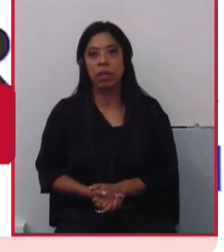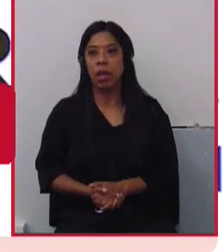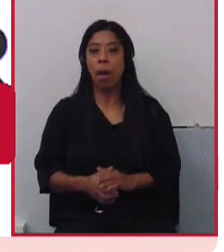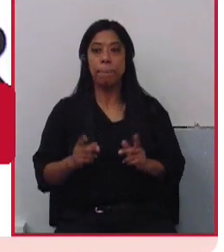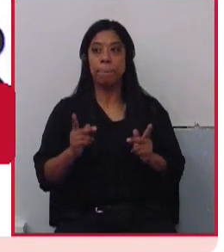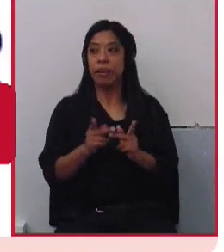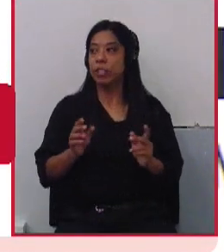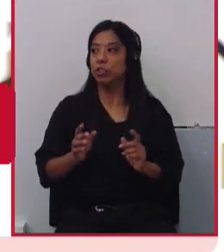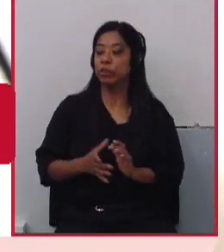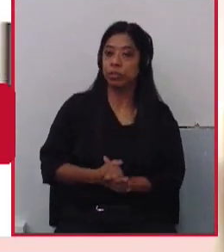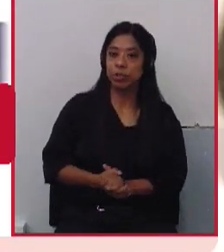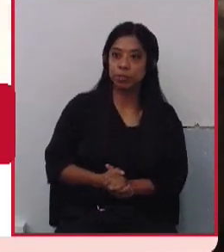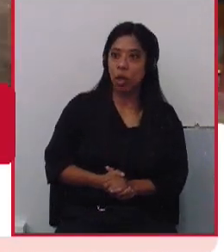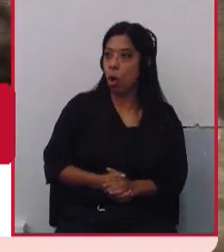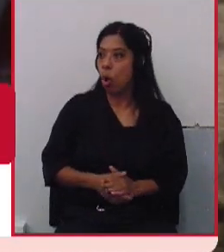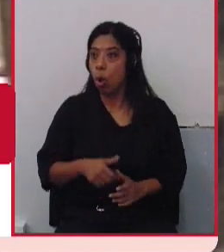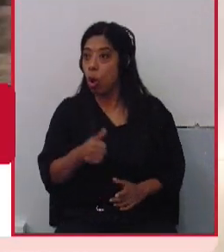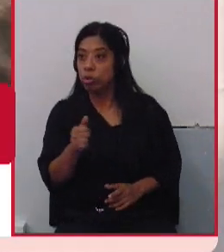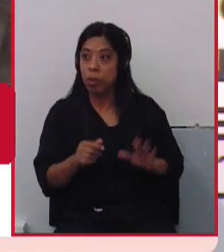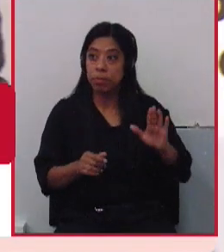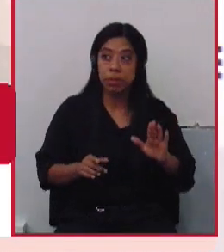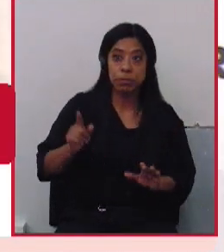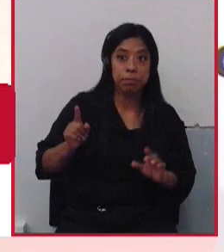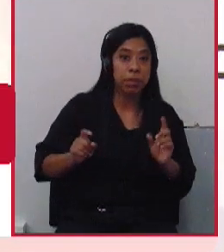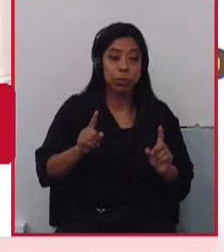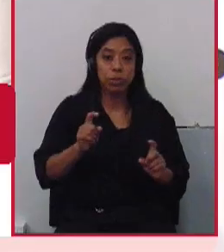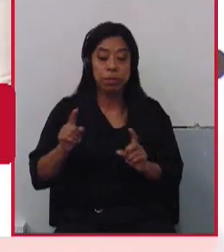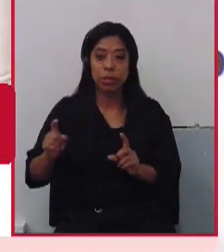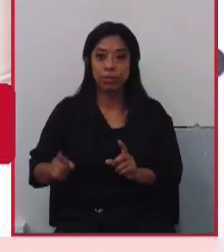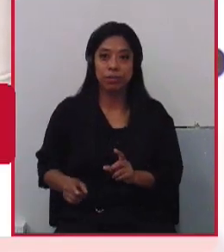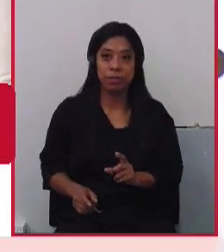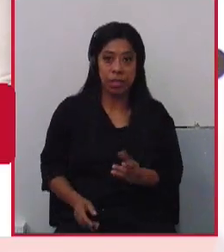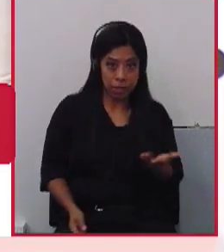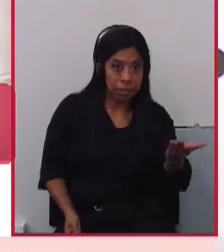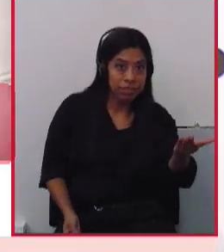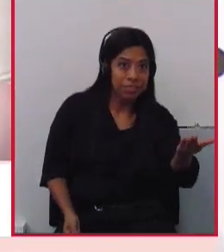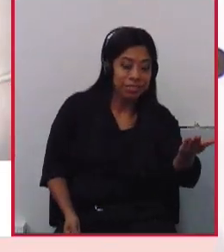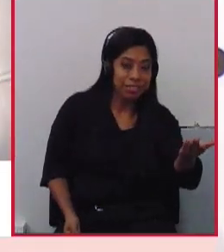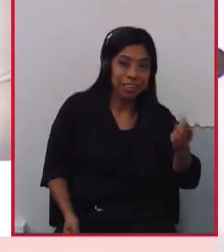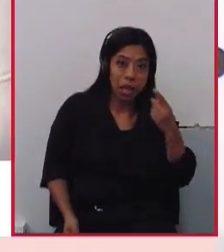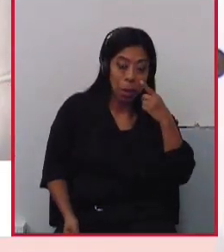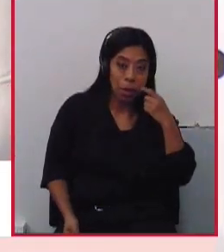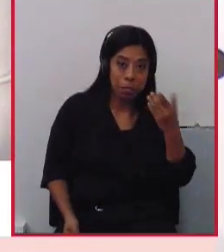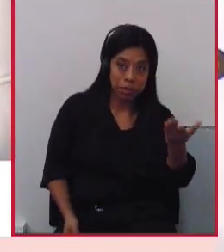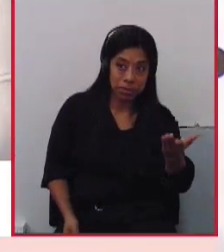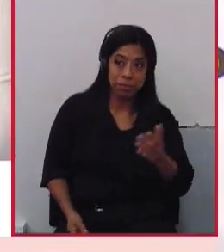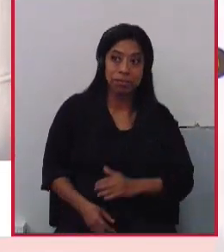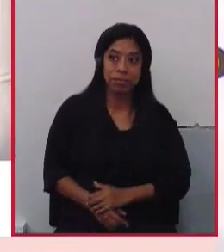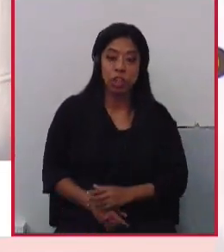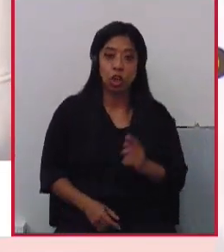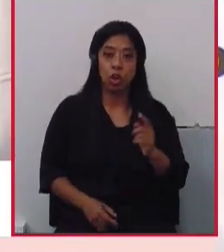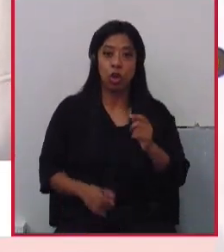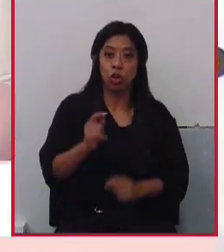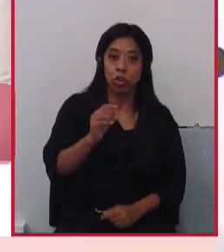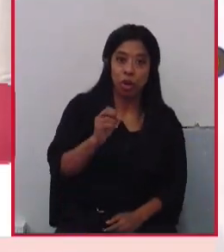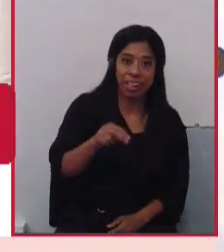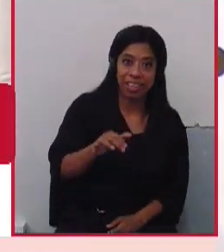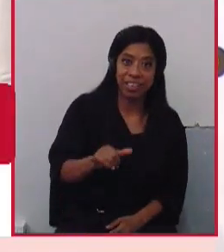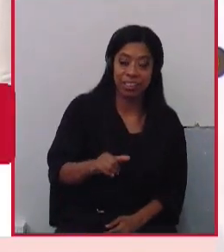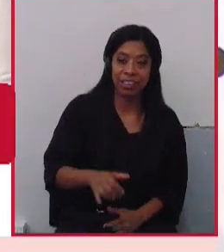Perfecto. No sé si hubiera alguna otra pregunta. Aquí el caballero. Amigo Tony Kobashikawa. Tony, a